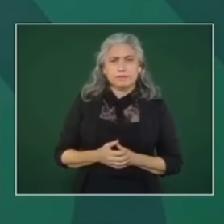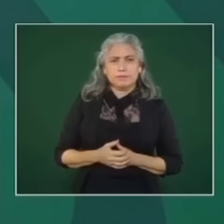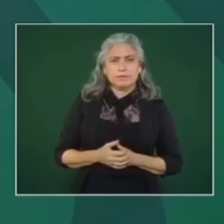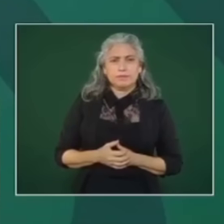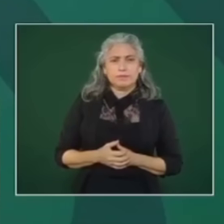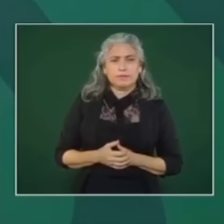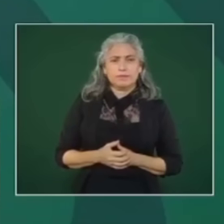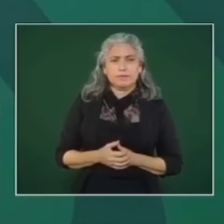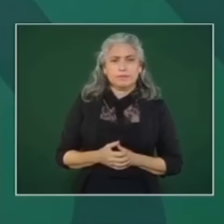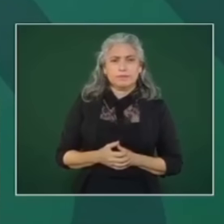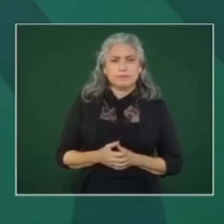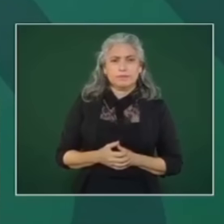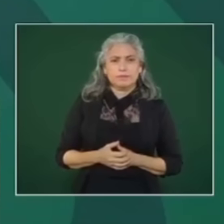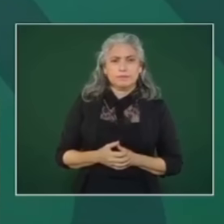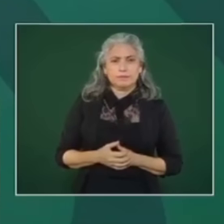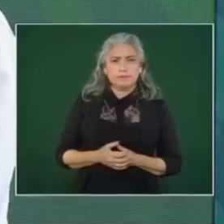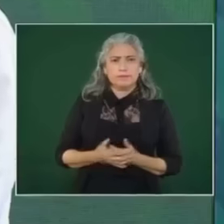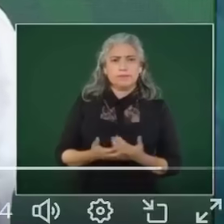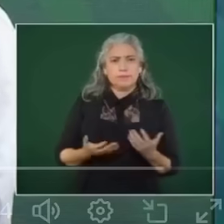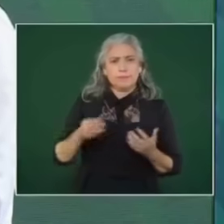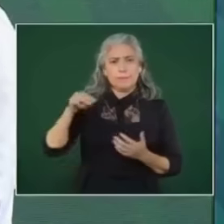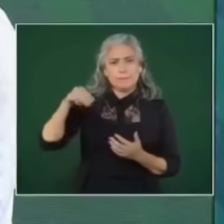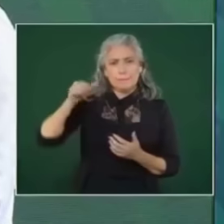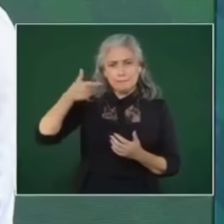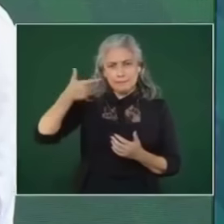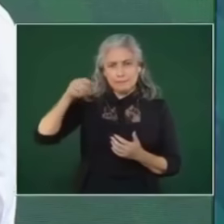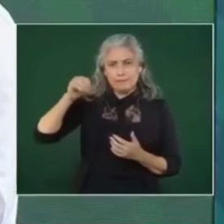de el magonismo,